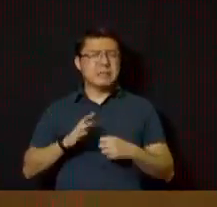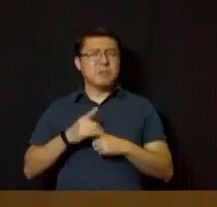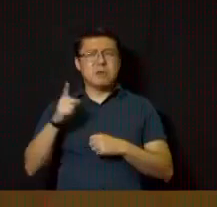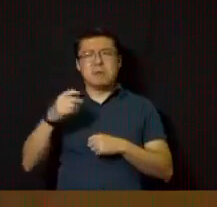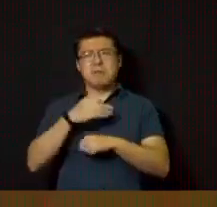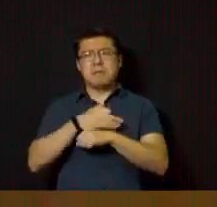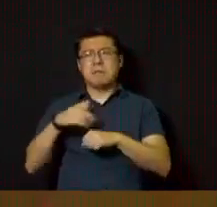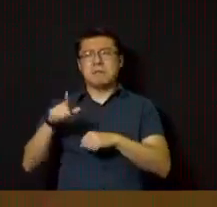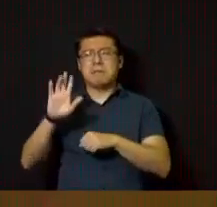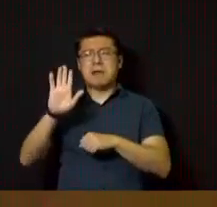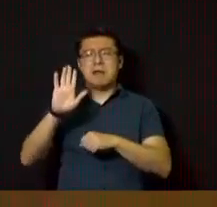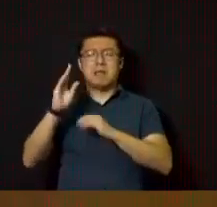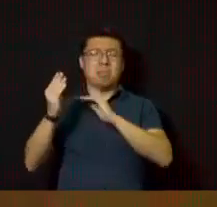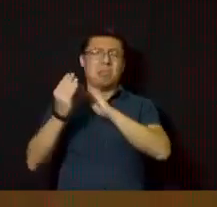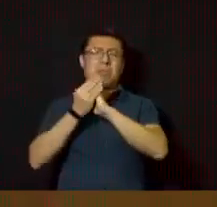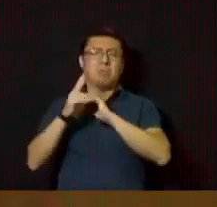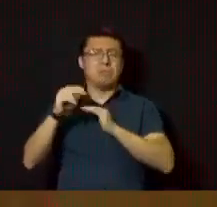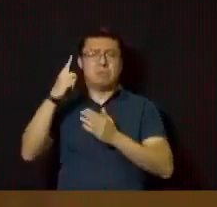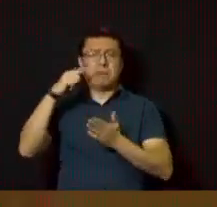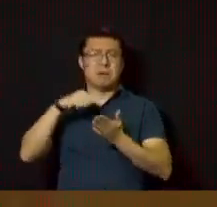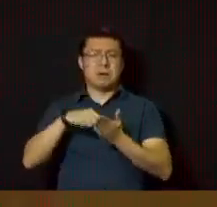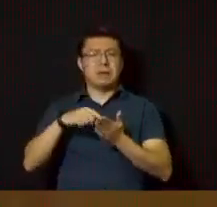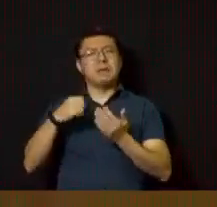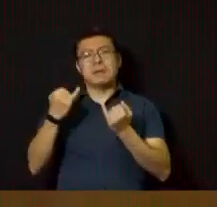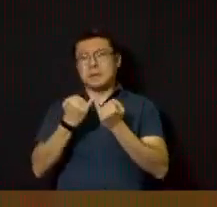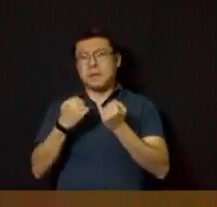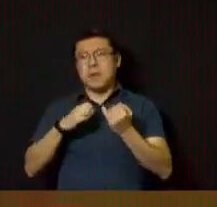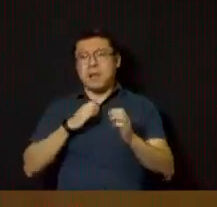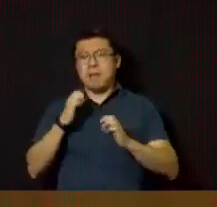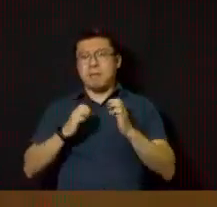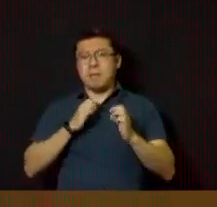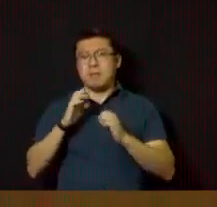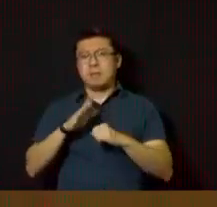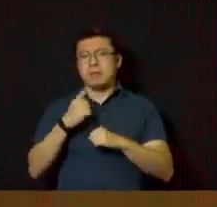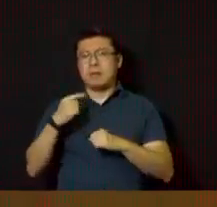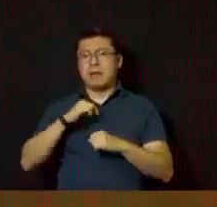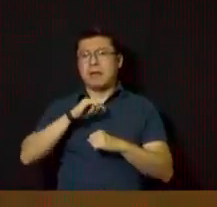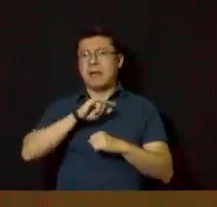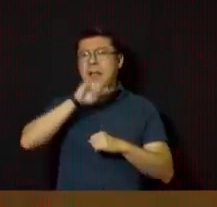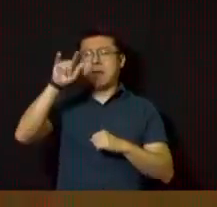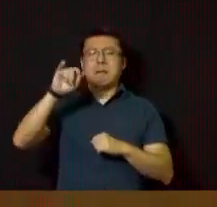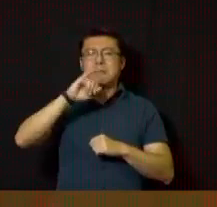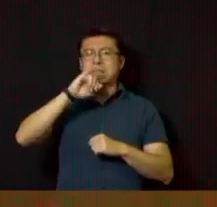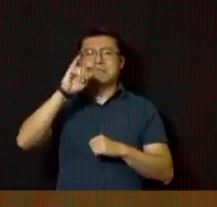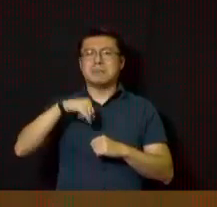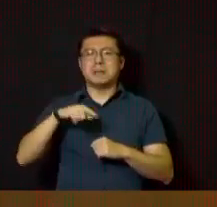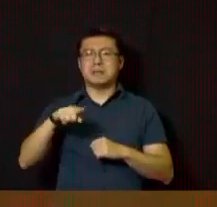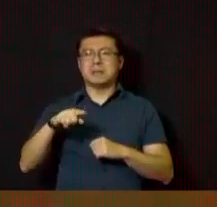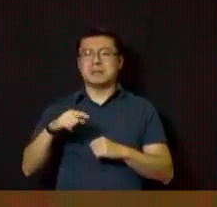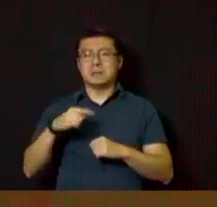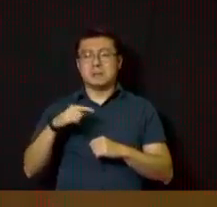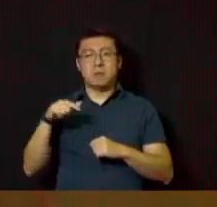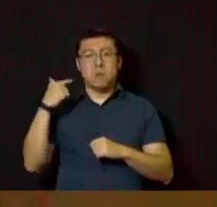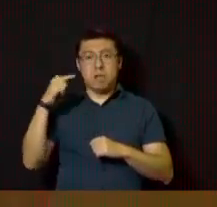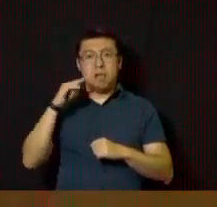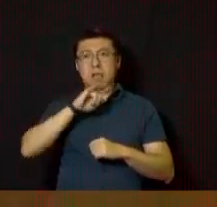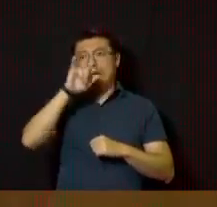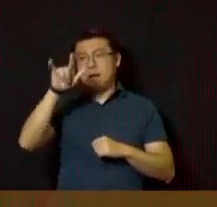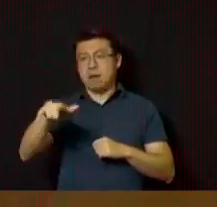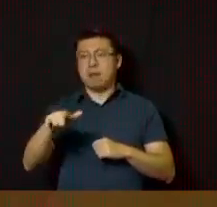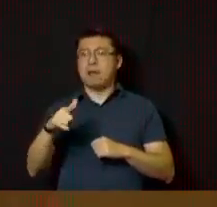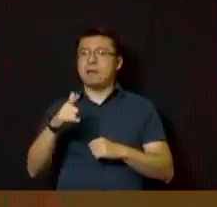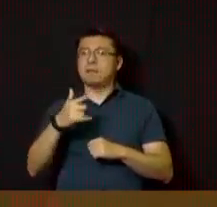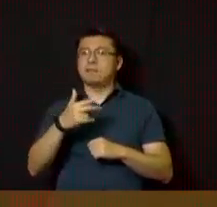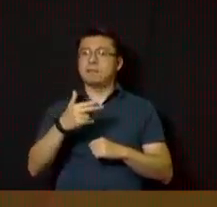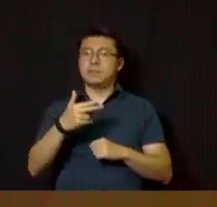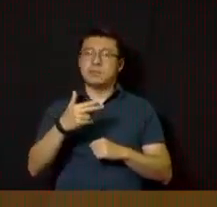la primera vez que me subí a un avión. Llegamos a Guadalajara, nos llevaron un hotel de 5 estrellas, todo bonito, todo de lujo,